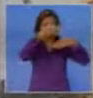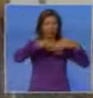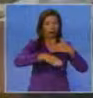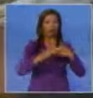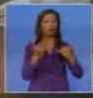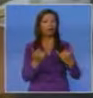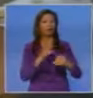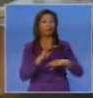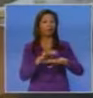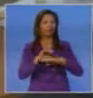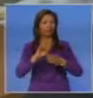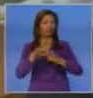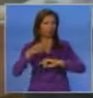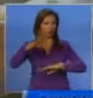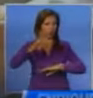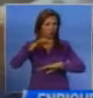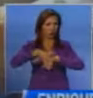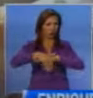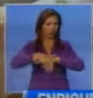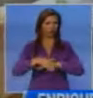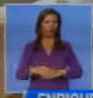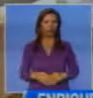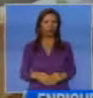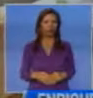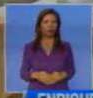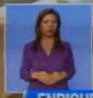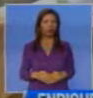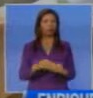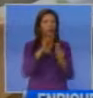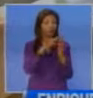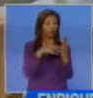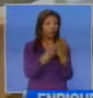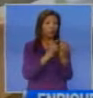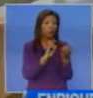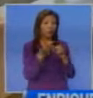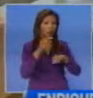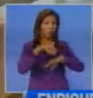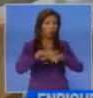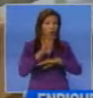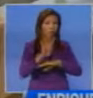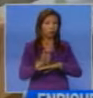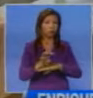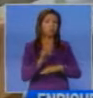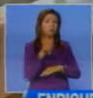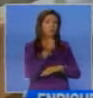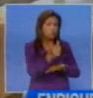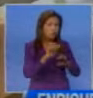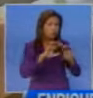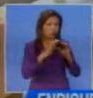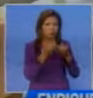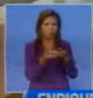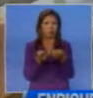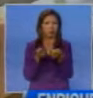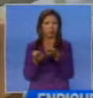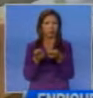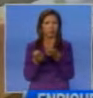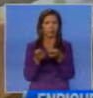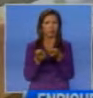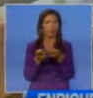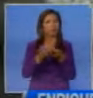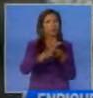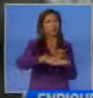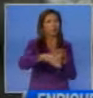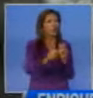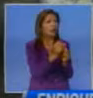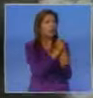desde las 4. Este horario desde las 4 de la tarde es por disposición de la comisión, lo cual no es verdad. Eso es más bien ya manejo autónomo de los